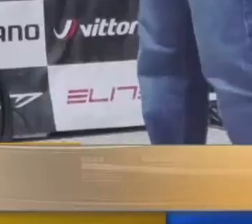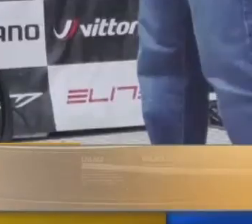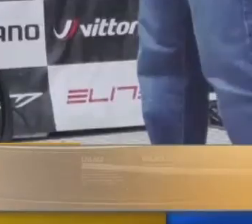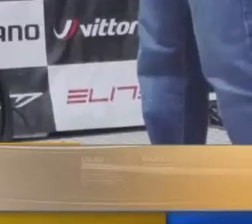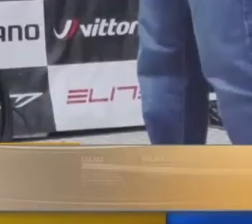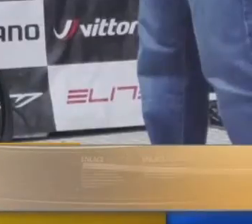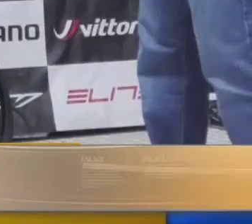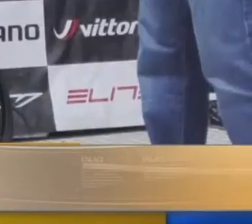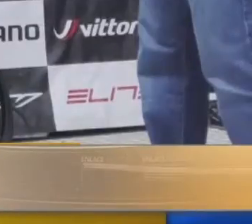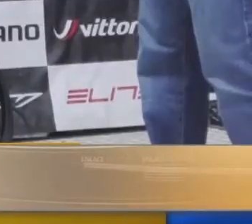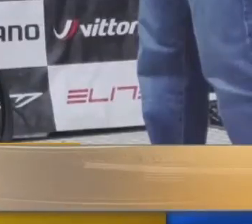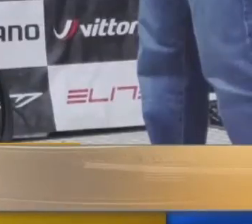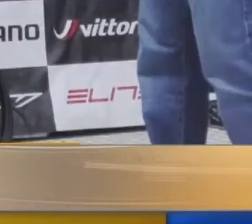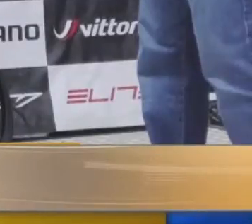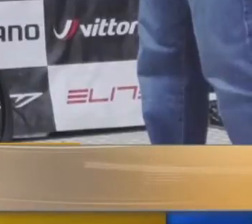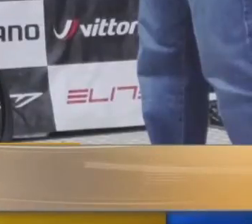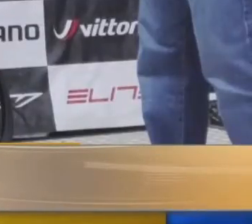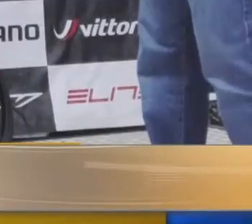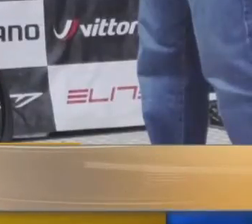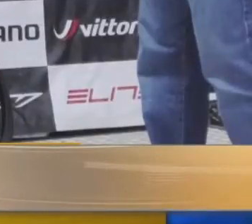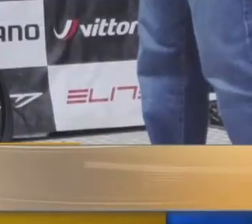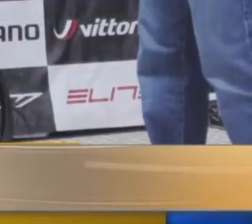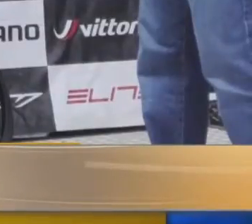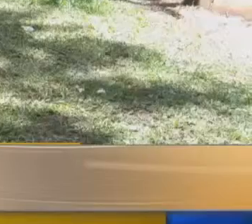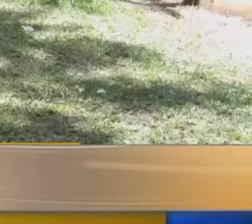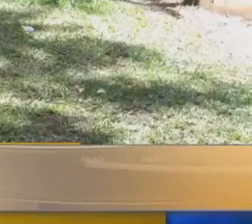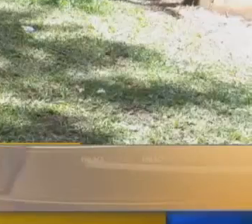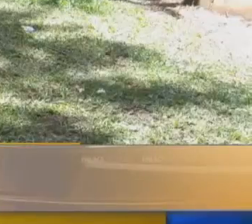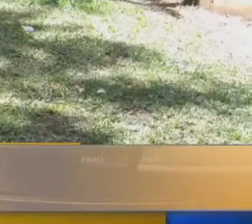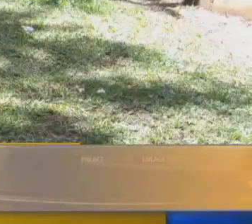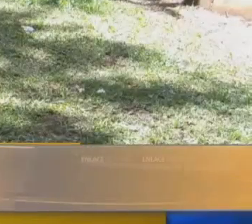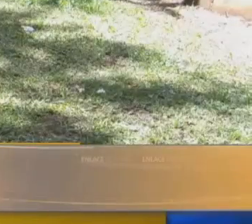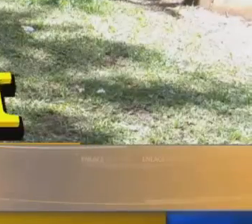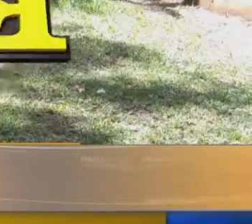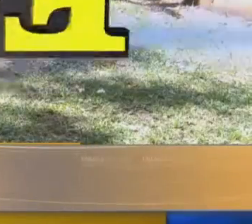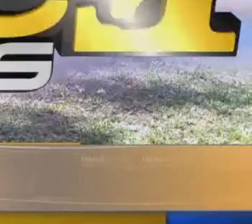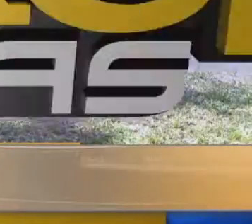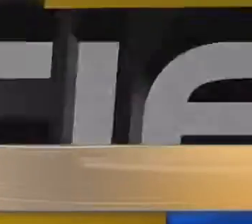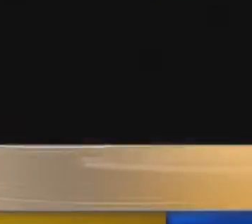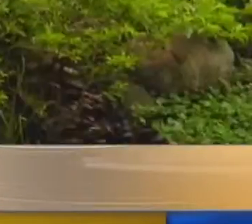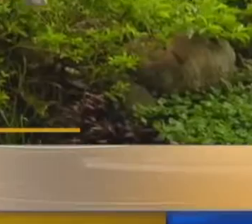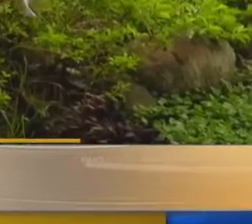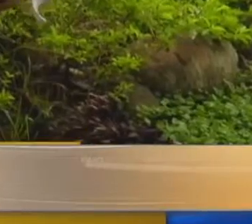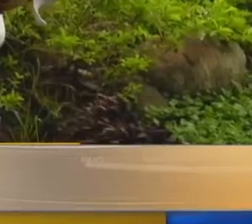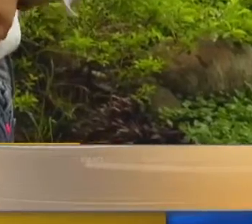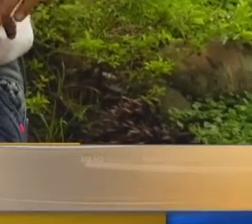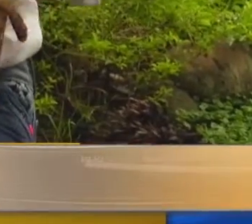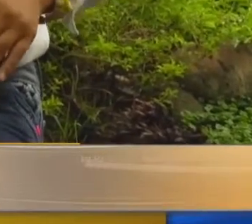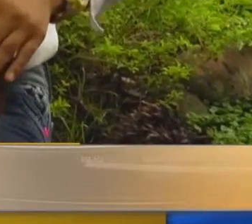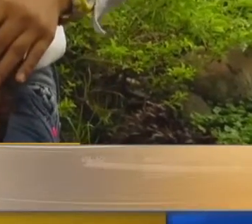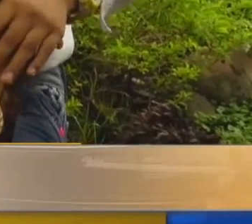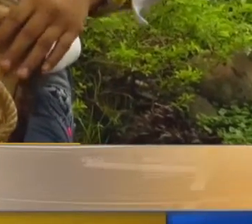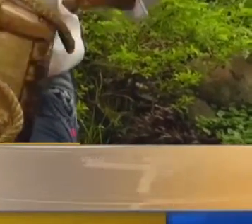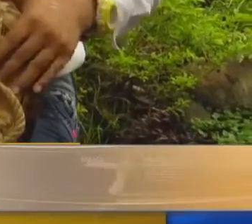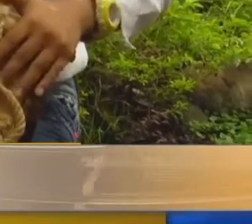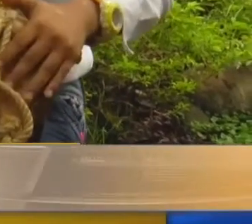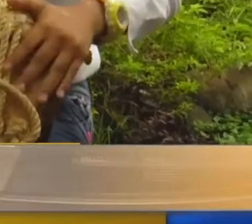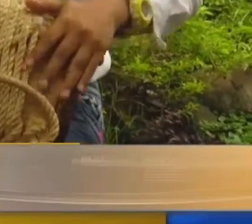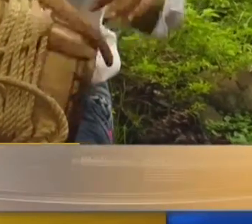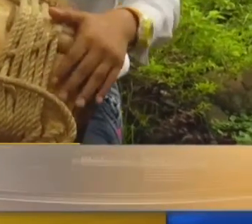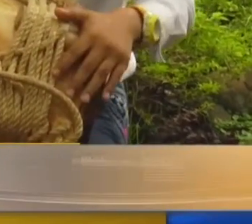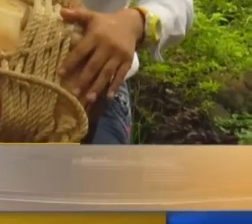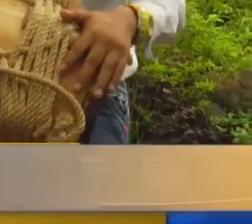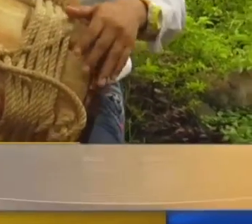hijos participaron con excelentes resultados en el Mundial de esta disciplina deportiva efectuado en Medellín. Y en La Mira,